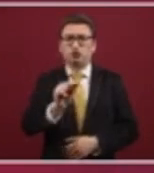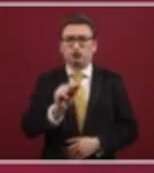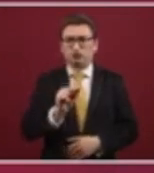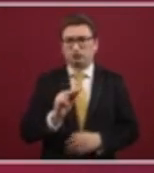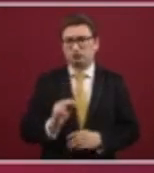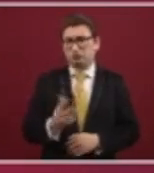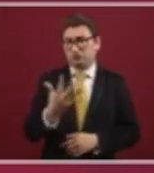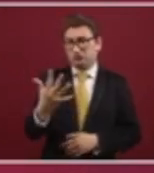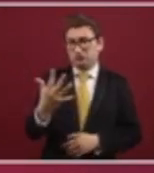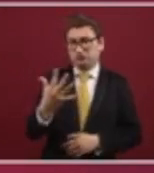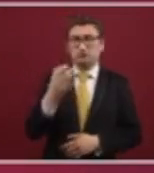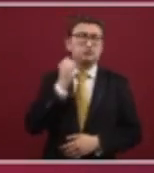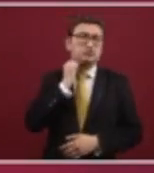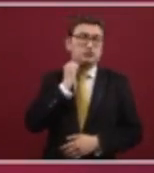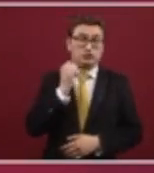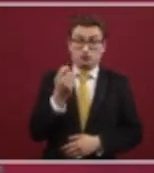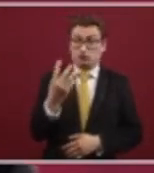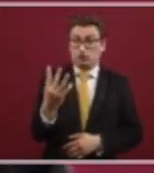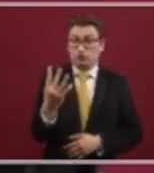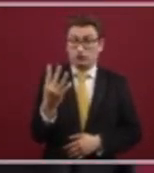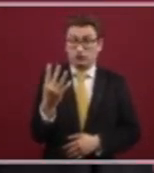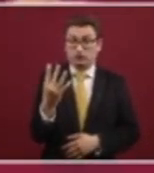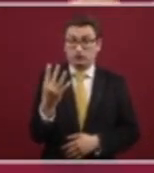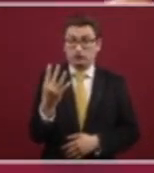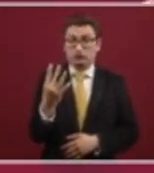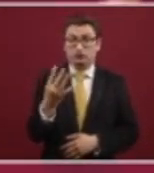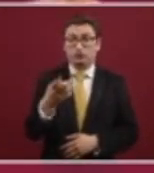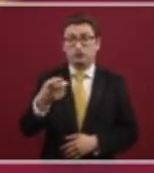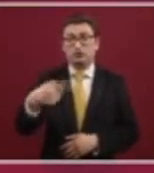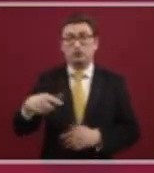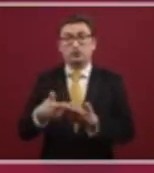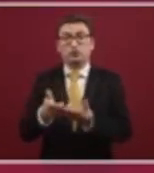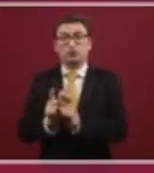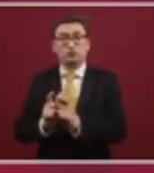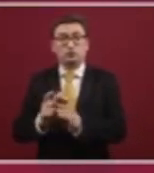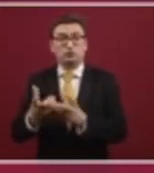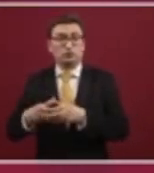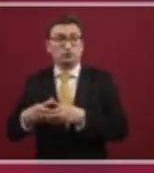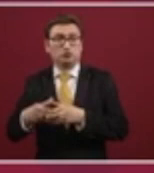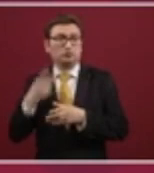Y de los 5, 4 del movimiento nuestro.